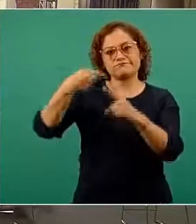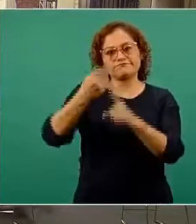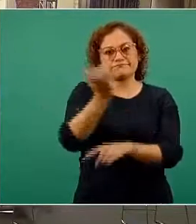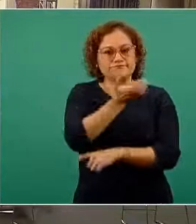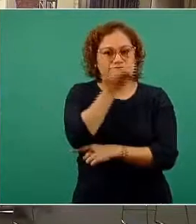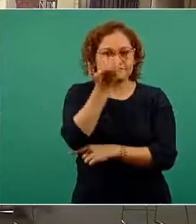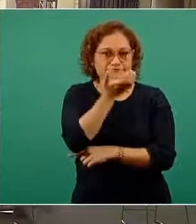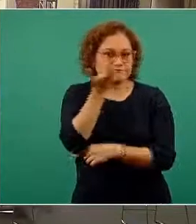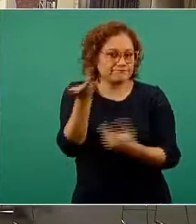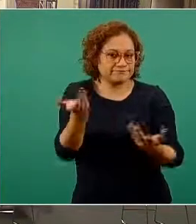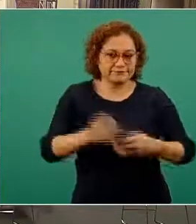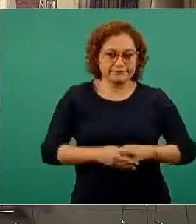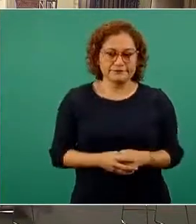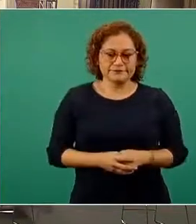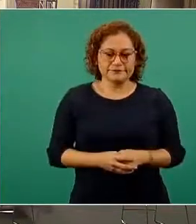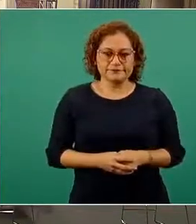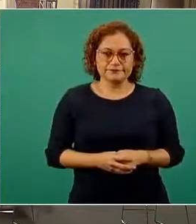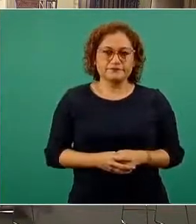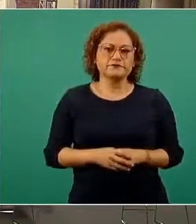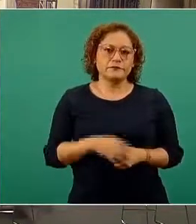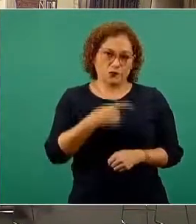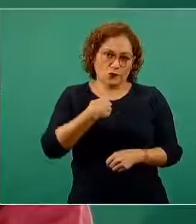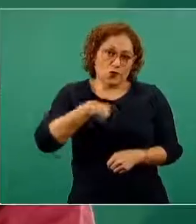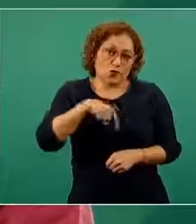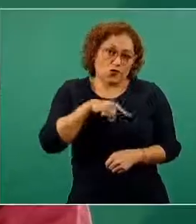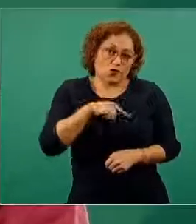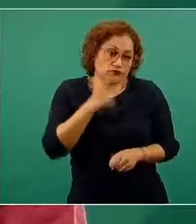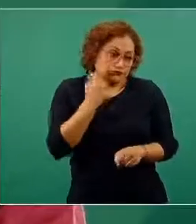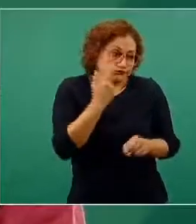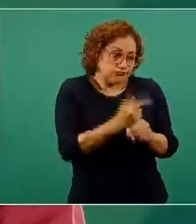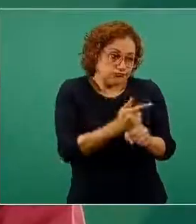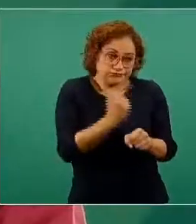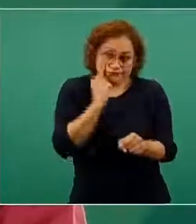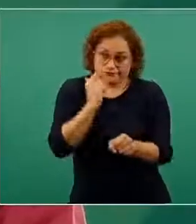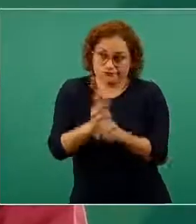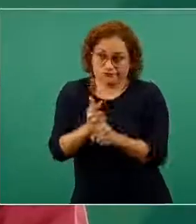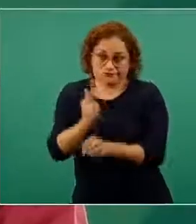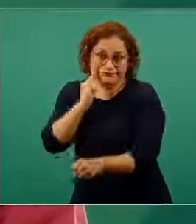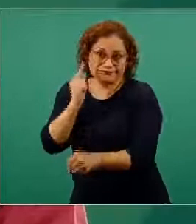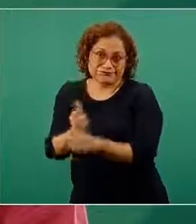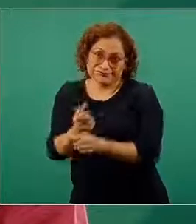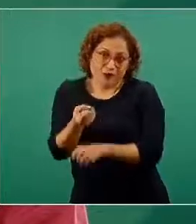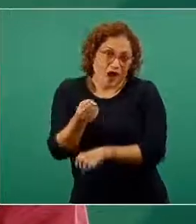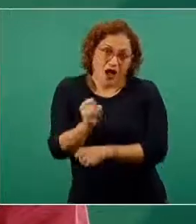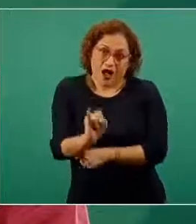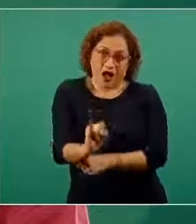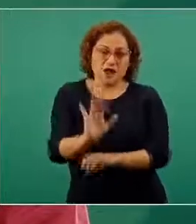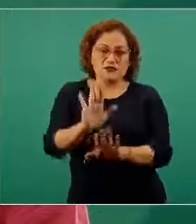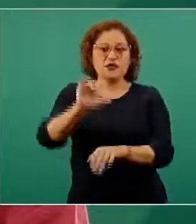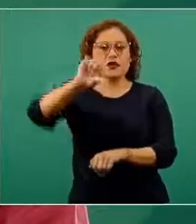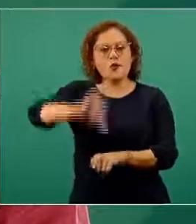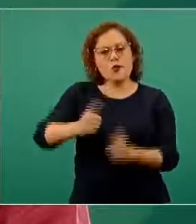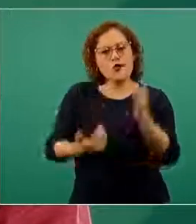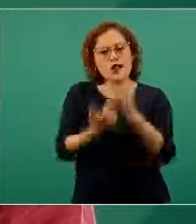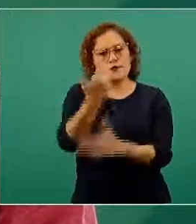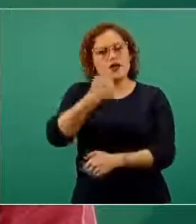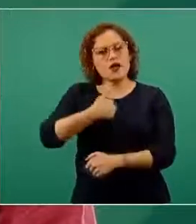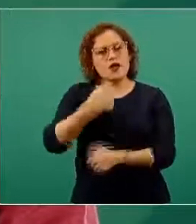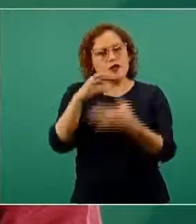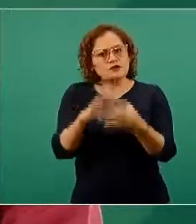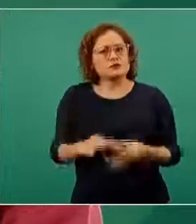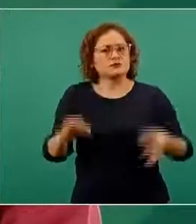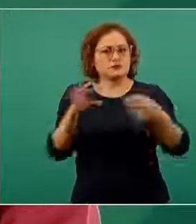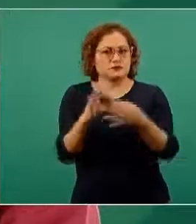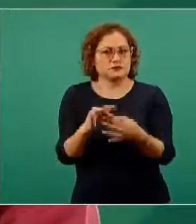Lo estamos encontrando conforme vamos integrando padrones. Lo que yo comentaba esta mañana es que nos ha llamado la atención cómo al principio, en el